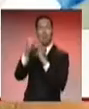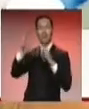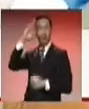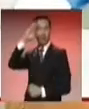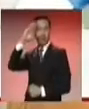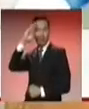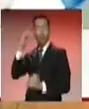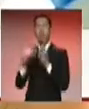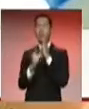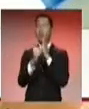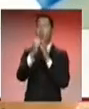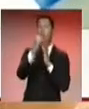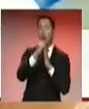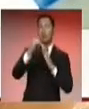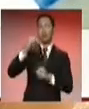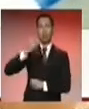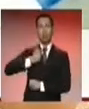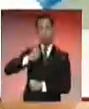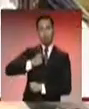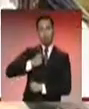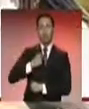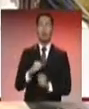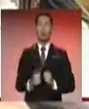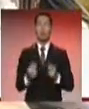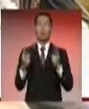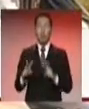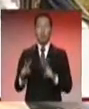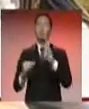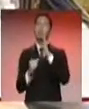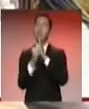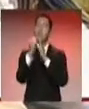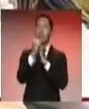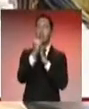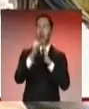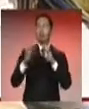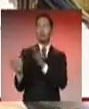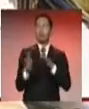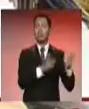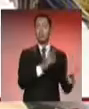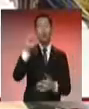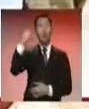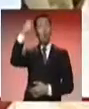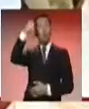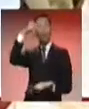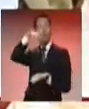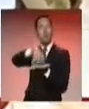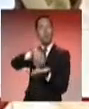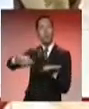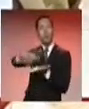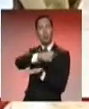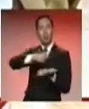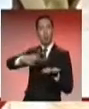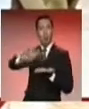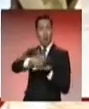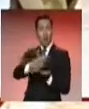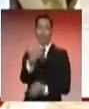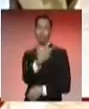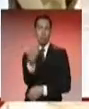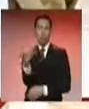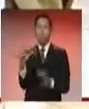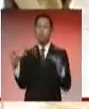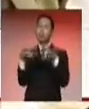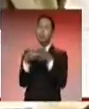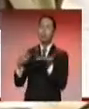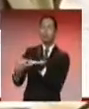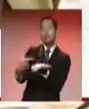Miguel Carvajal, ministro de Defensa, y José Francisco Ceballos, gobernador de la provincia. En la cita se acordó que dentro de 15 días